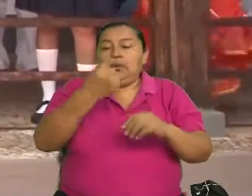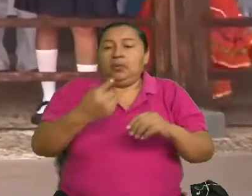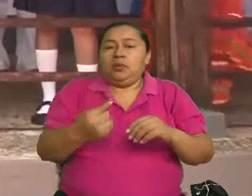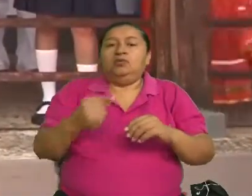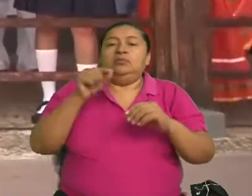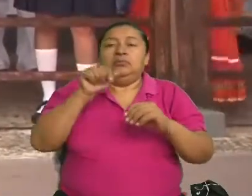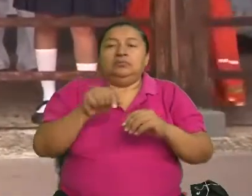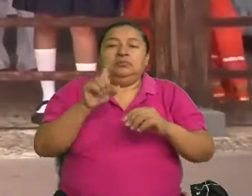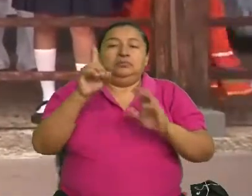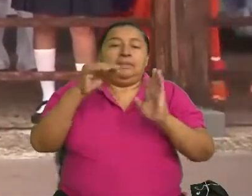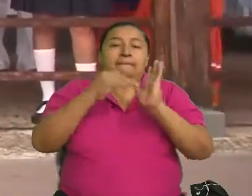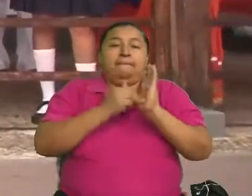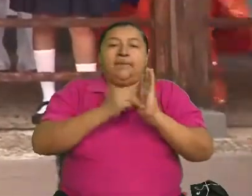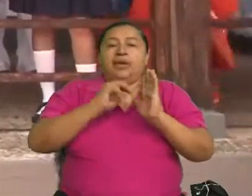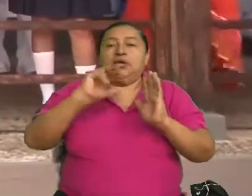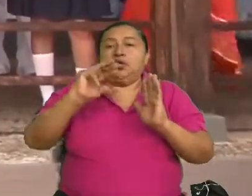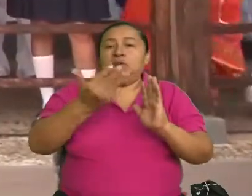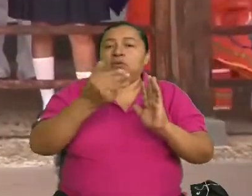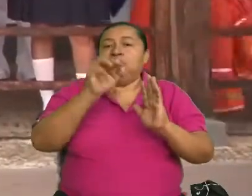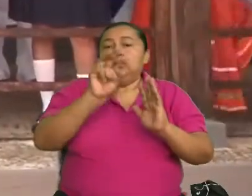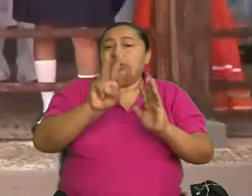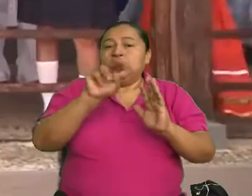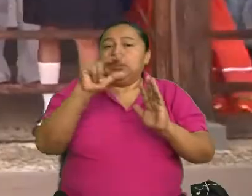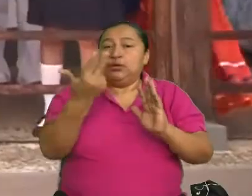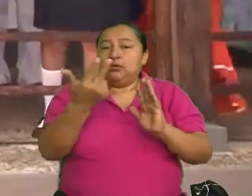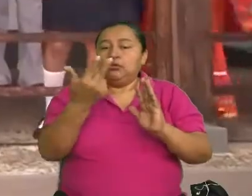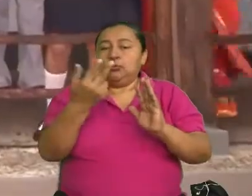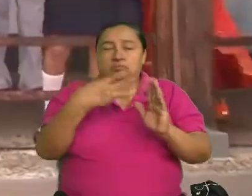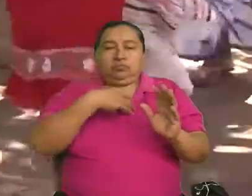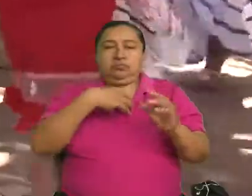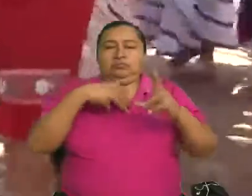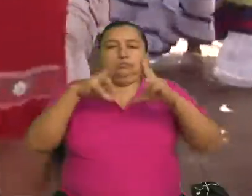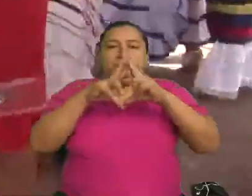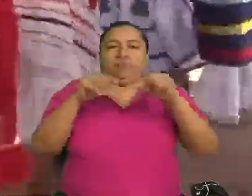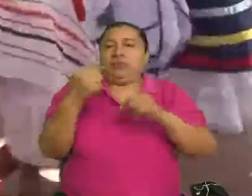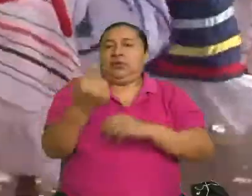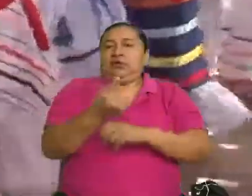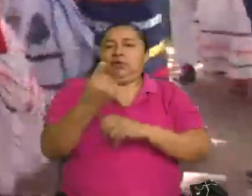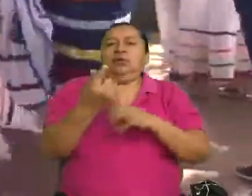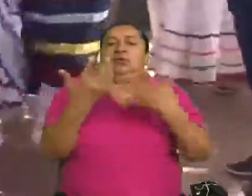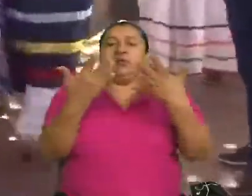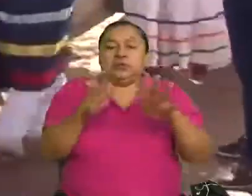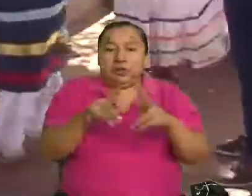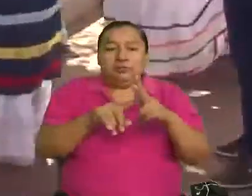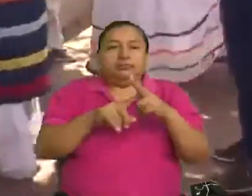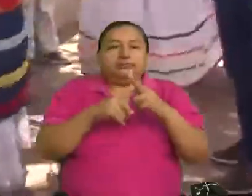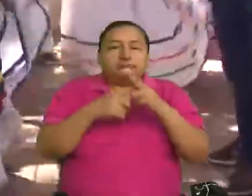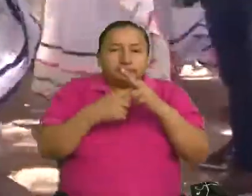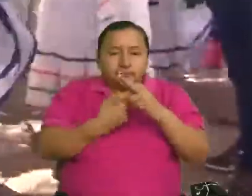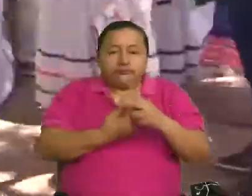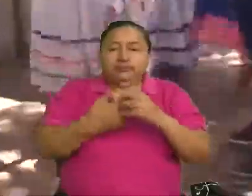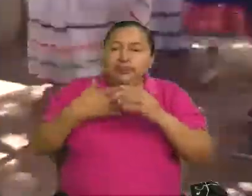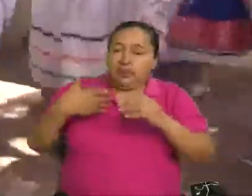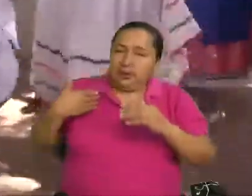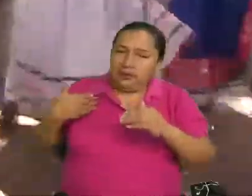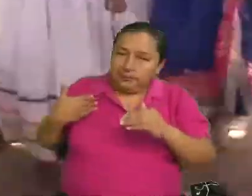de 1838 como Nicaragua. Y desde entonces ya se